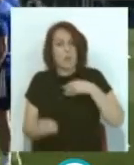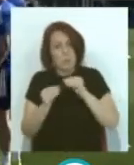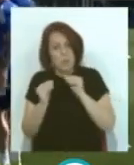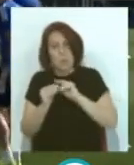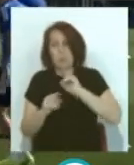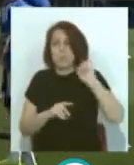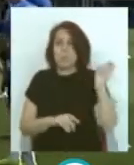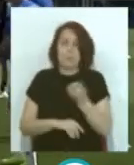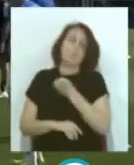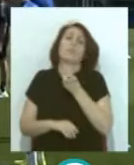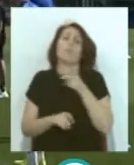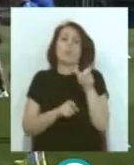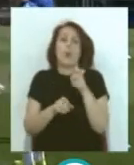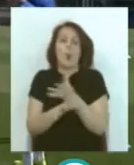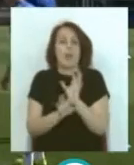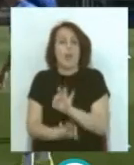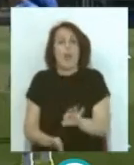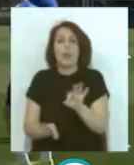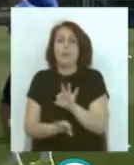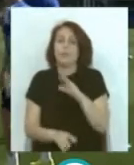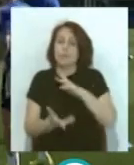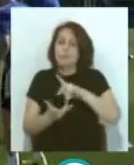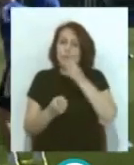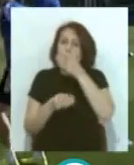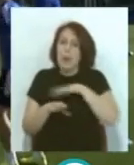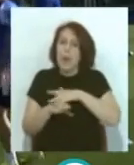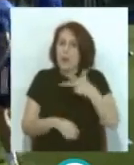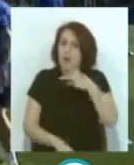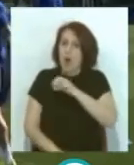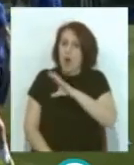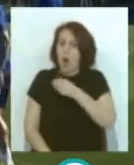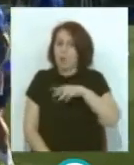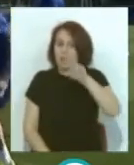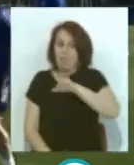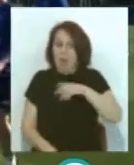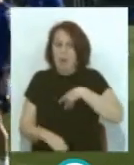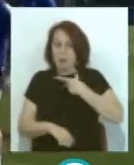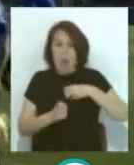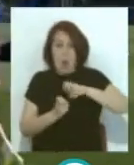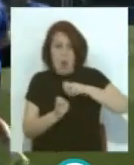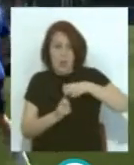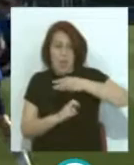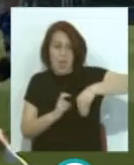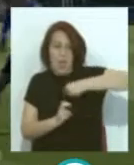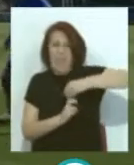y toda la gente que no había jugado. Buena noticia la recuperación del Choco, que además no porta ni siquiera vendaje en la rodilla después de sufrir ese